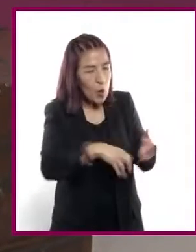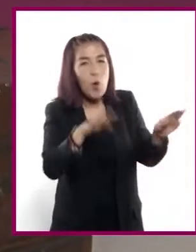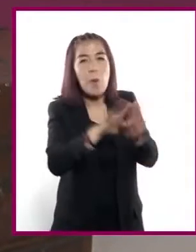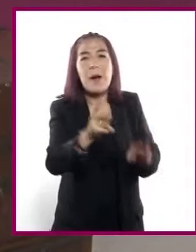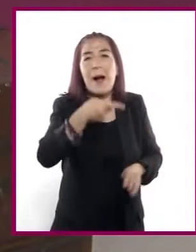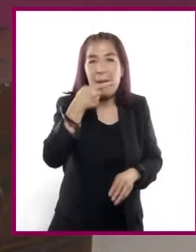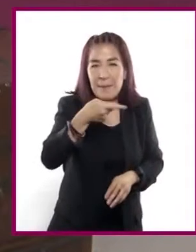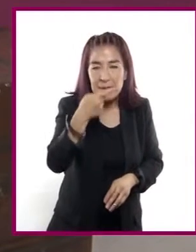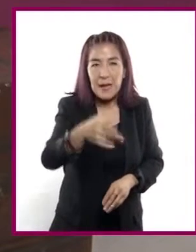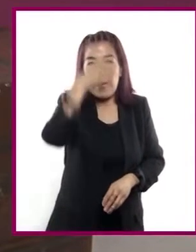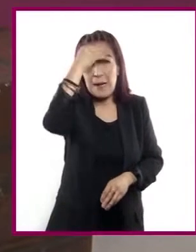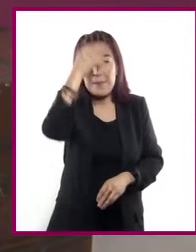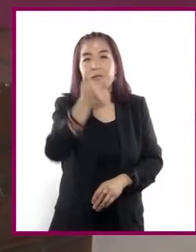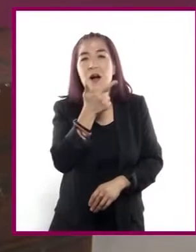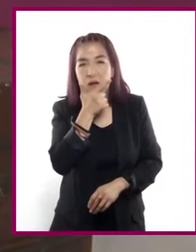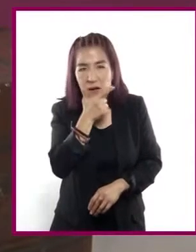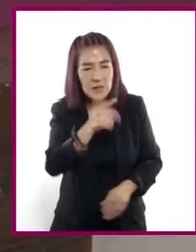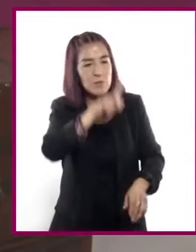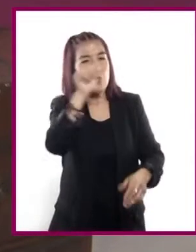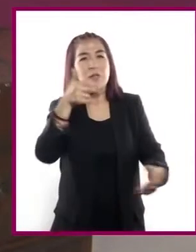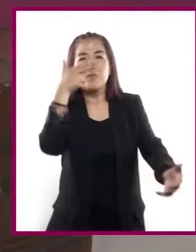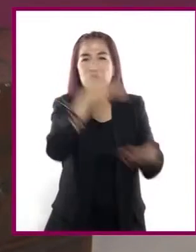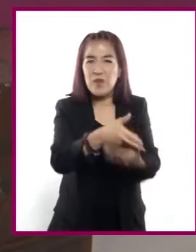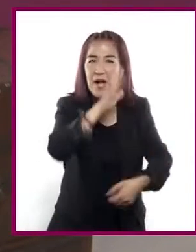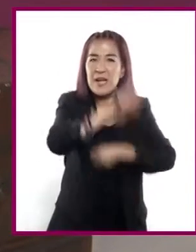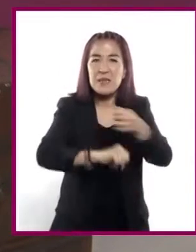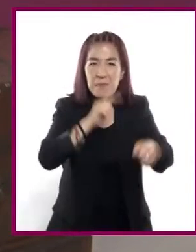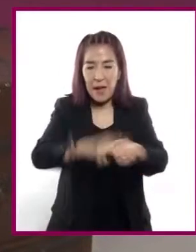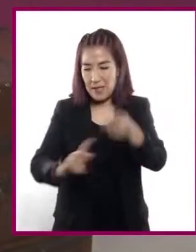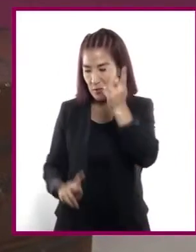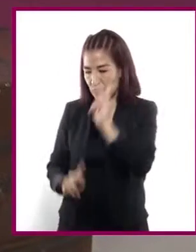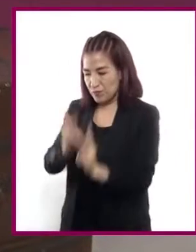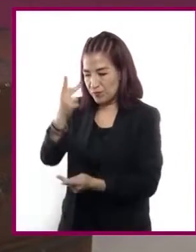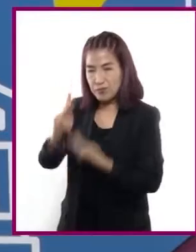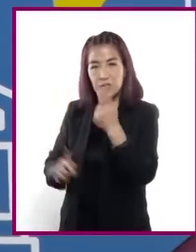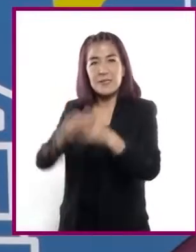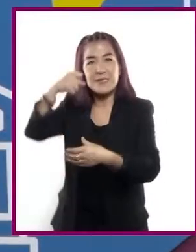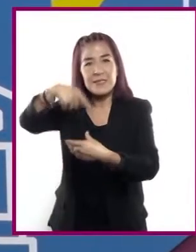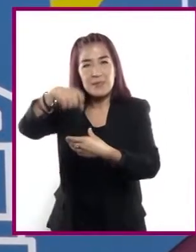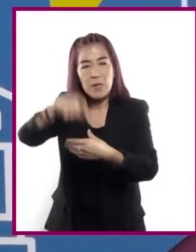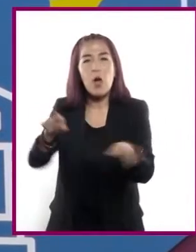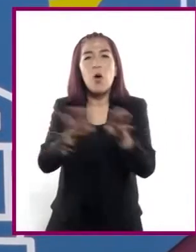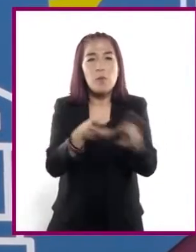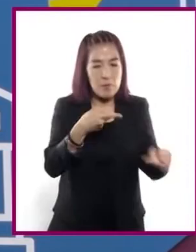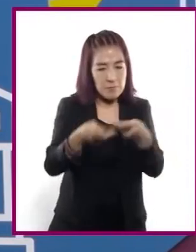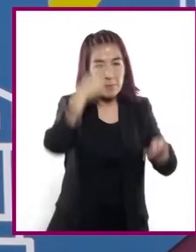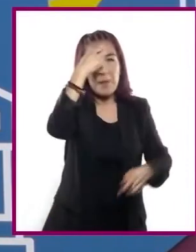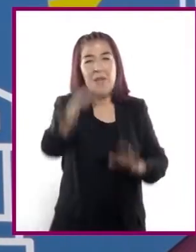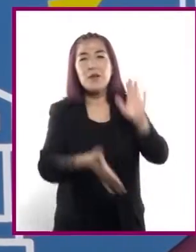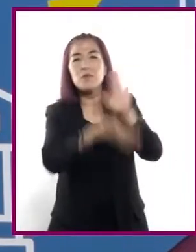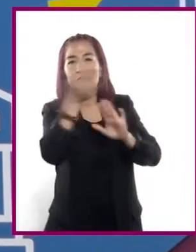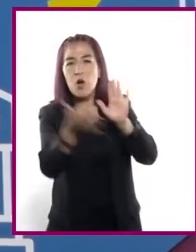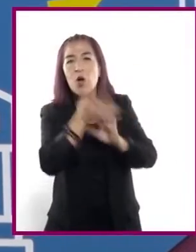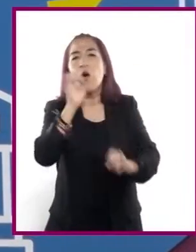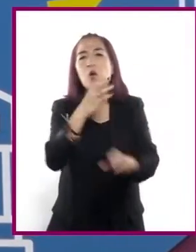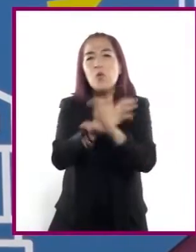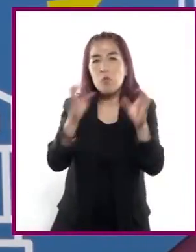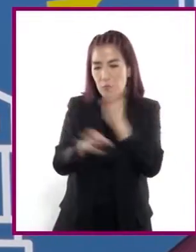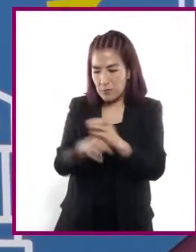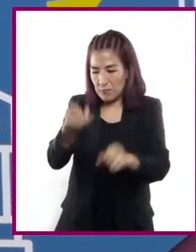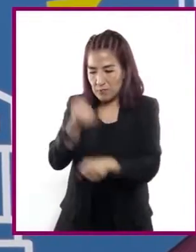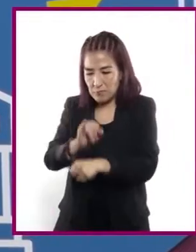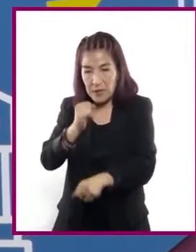Aprendió inglés, a cazar, sembrar, la elaboración y construcción de objetos para